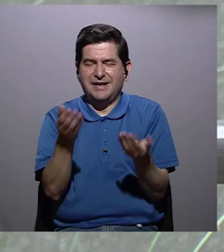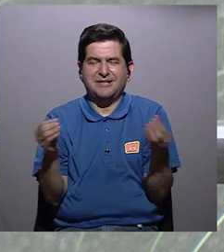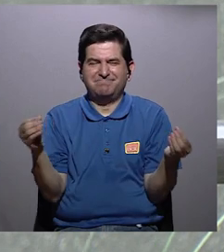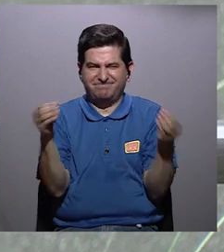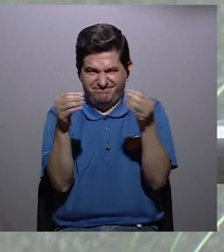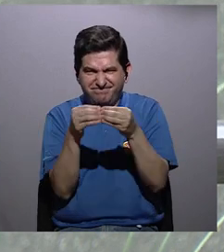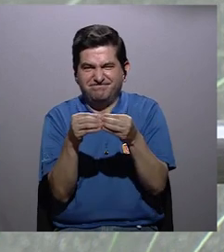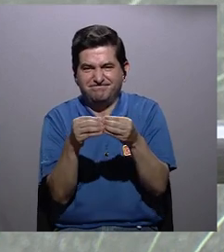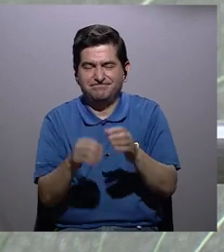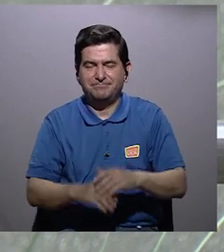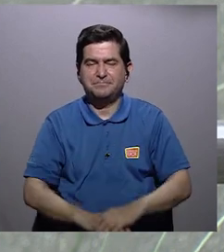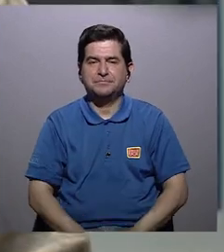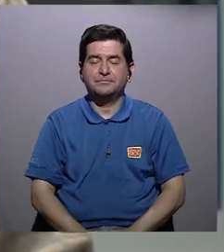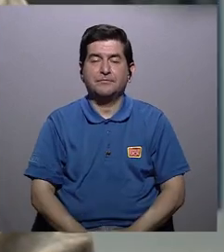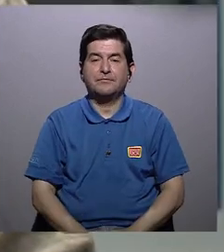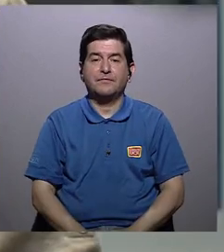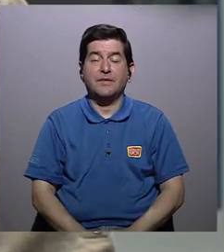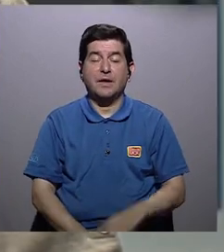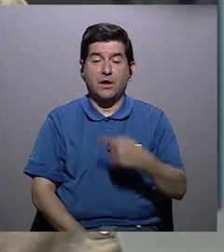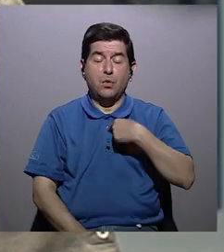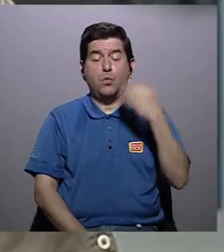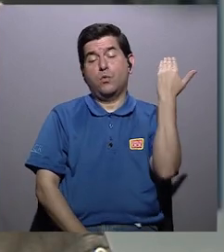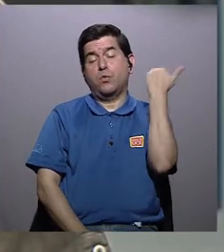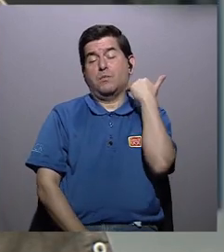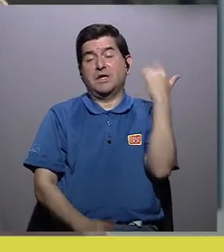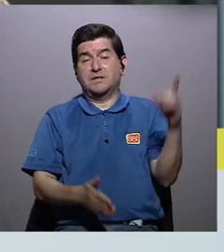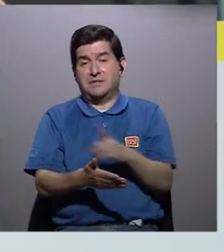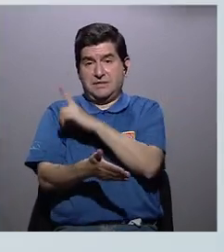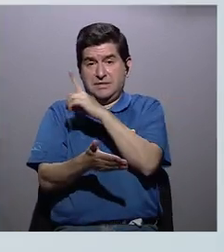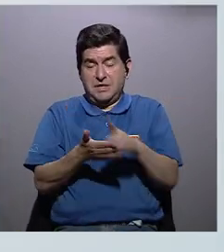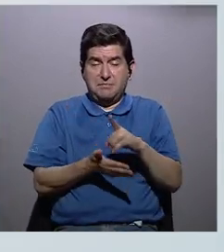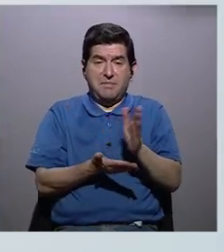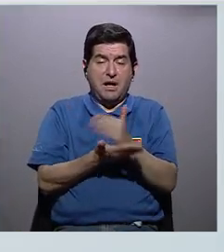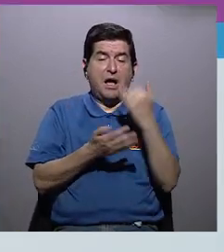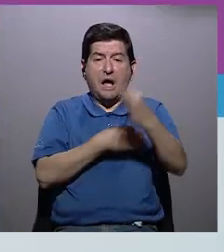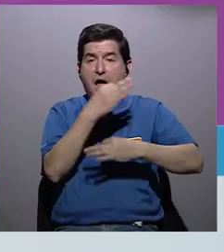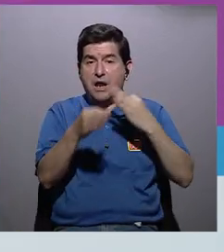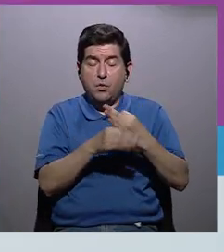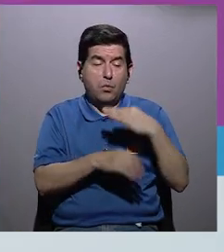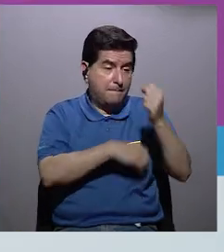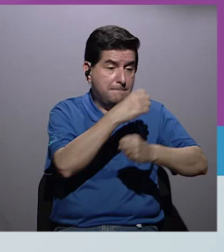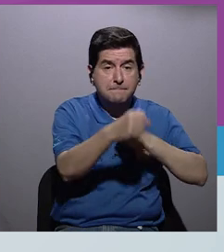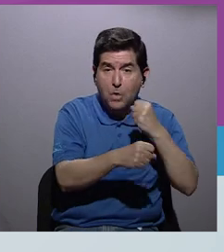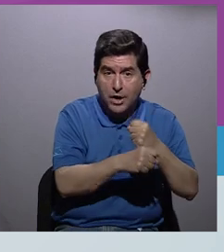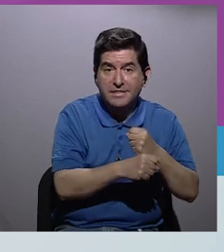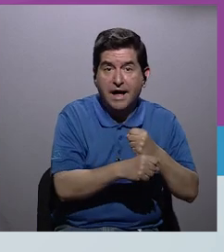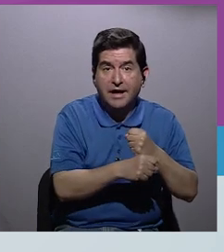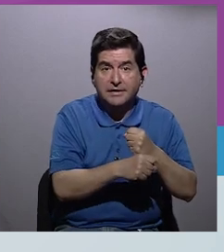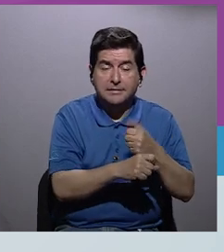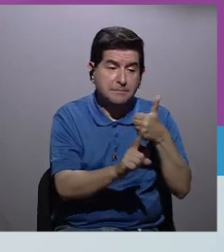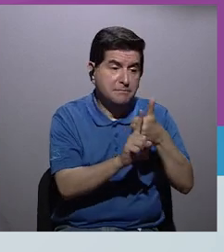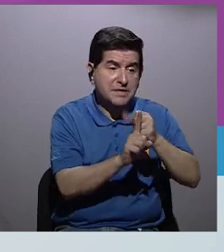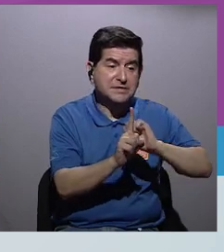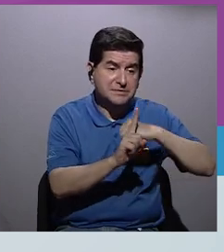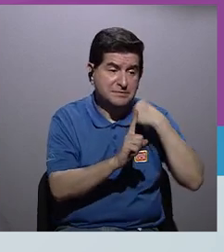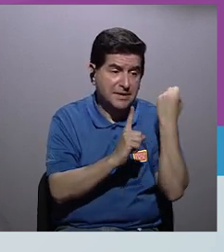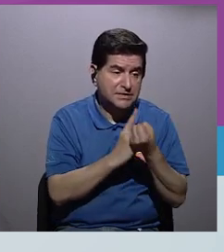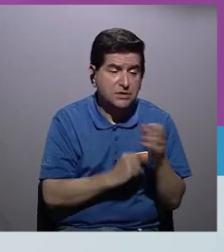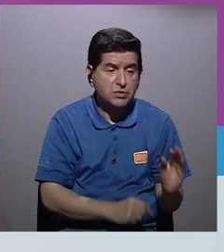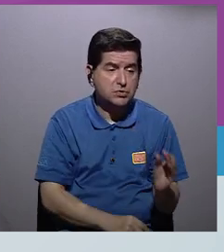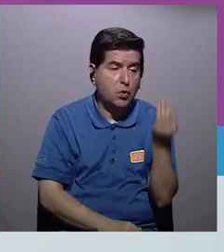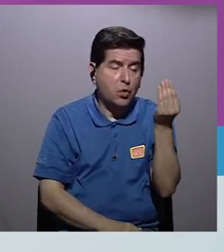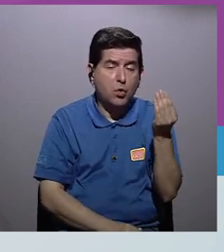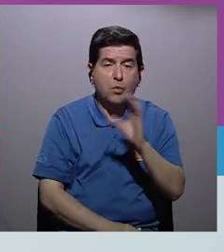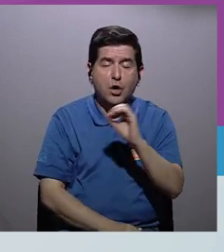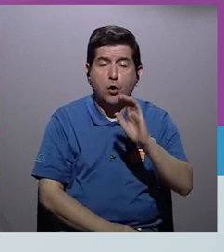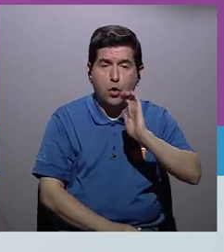más. El haber sido víctima de discriminación de algún tipo. Por la edad es muy importante, por la misma condición de ser joven o de ser